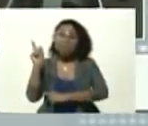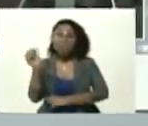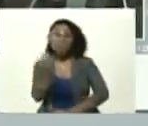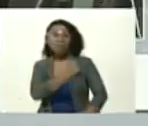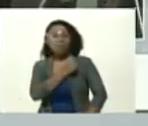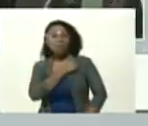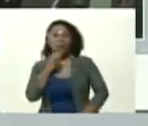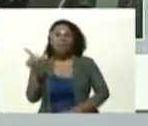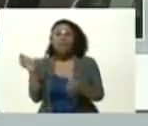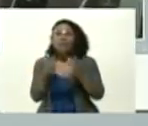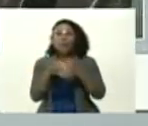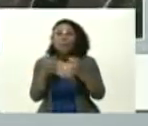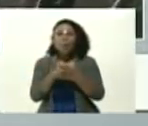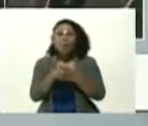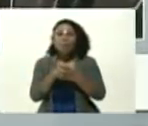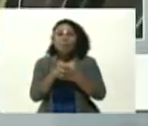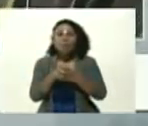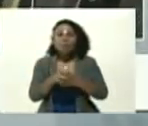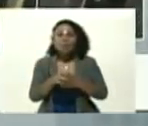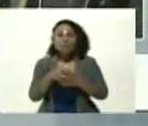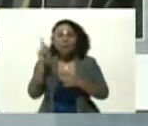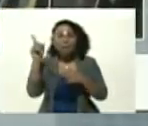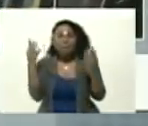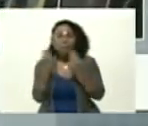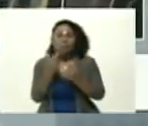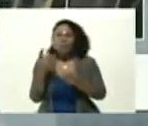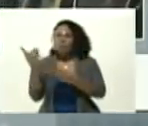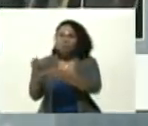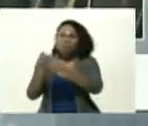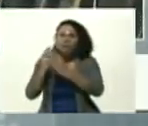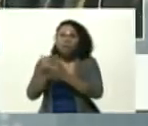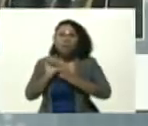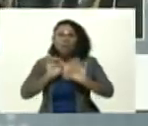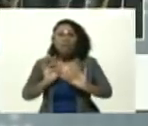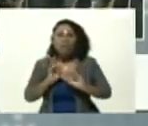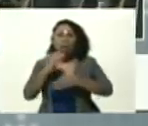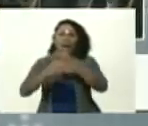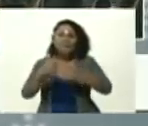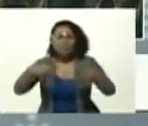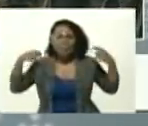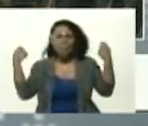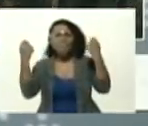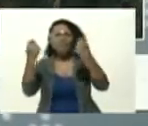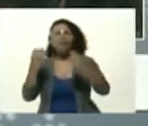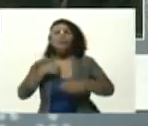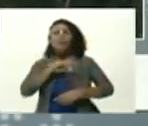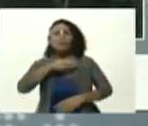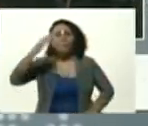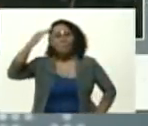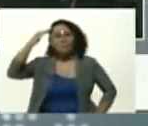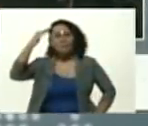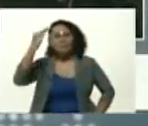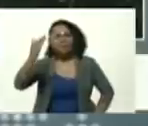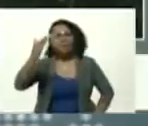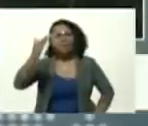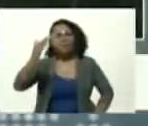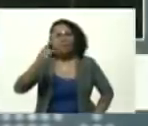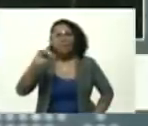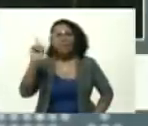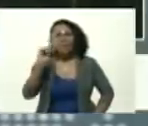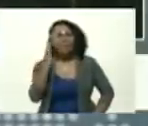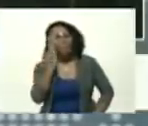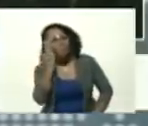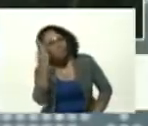un grupo de obispos que ni lava ni presta la batea, le hacen una campaña a nuestros muchachos que ni